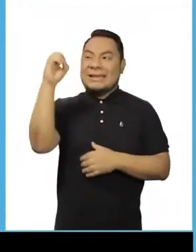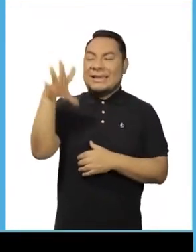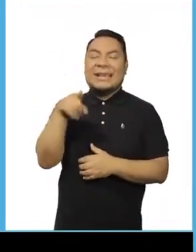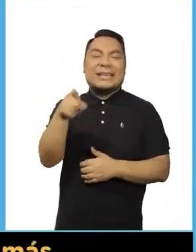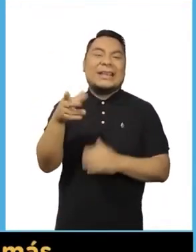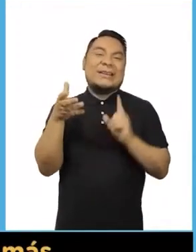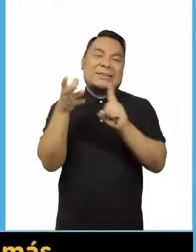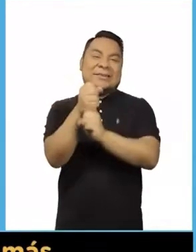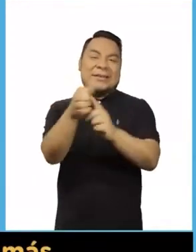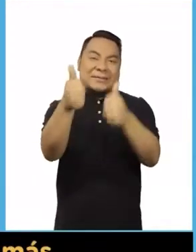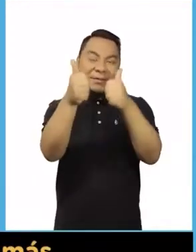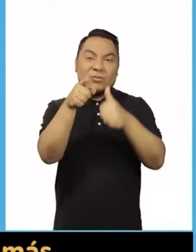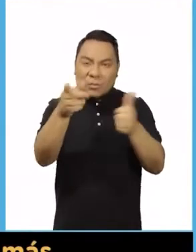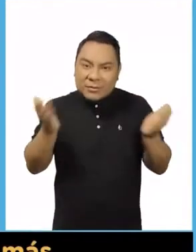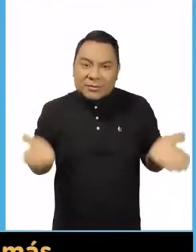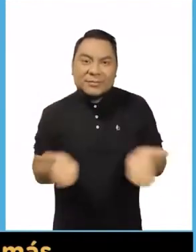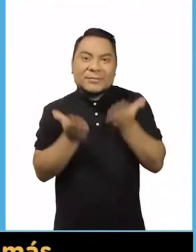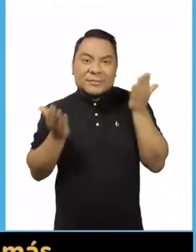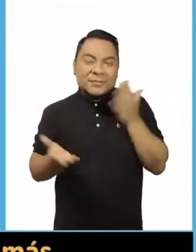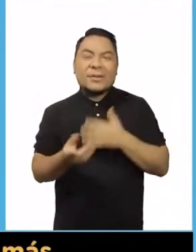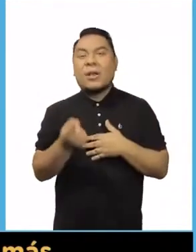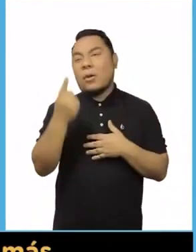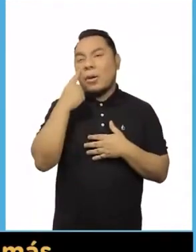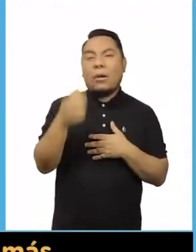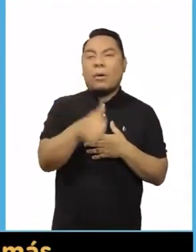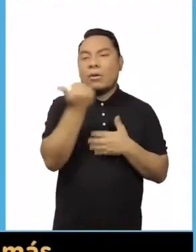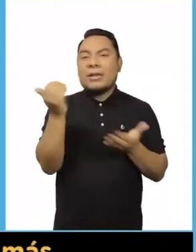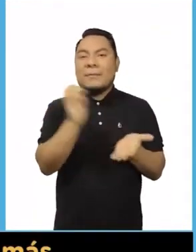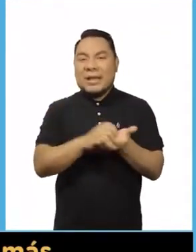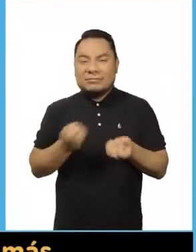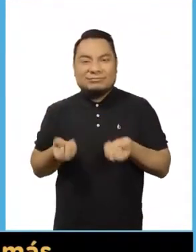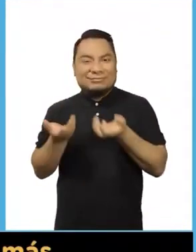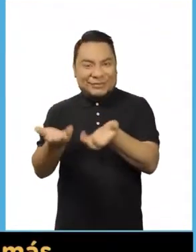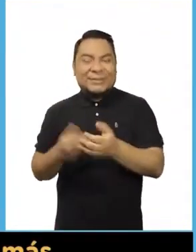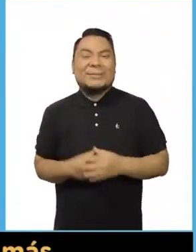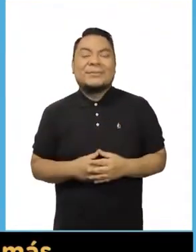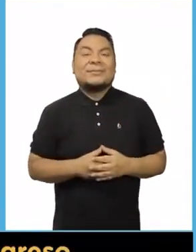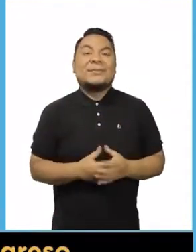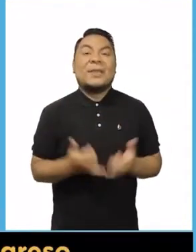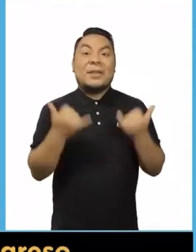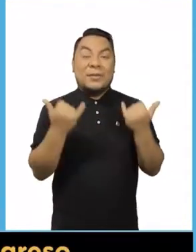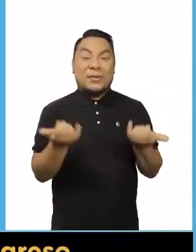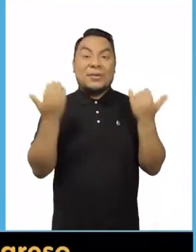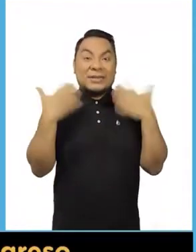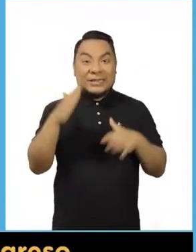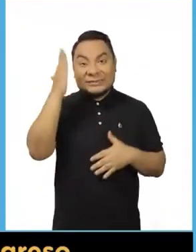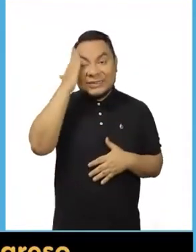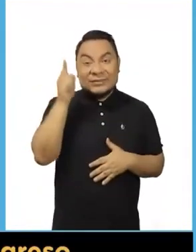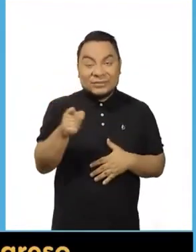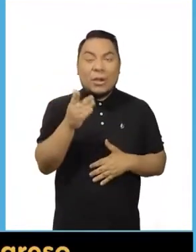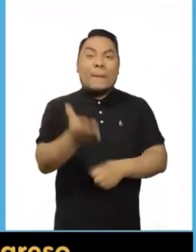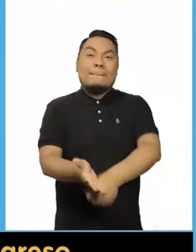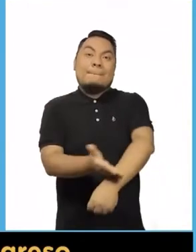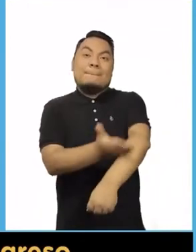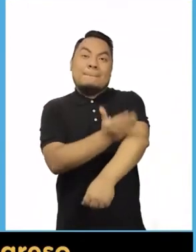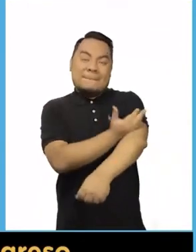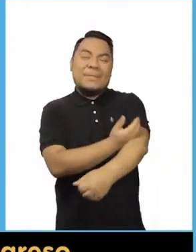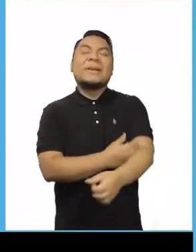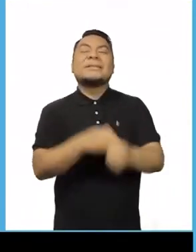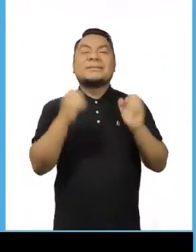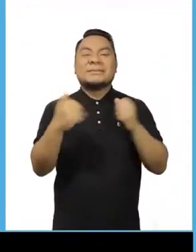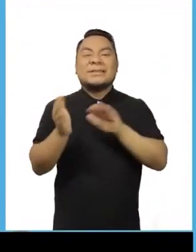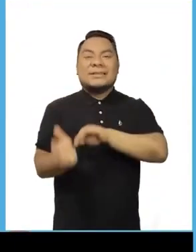¡Lo lograron! Motívala o motívalo a conocer otros más. Ahora que ya sabemos de nuestro